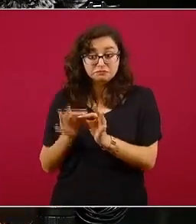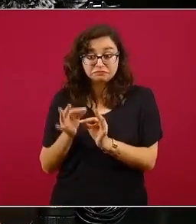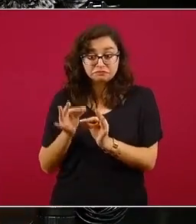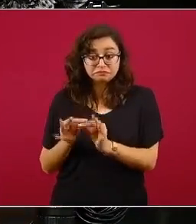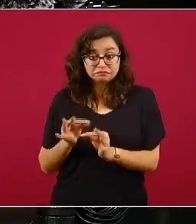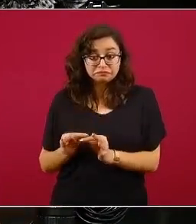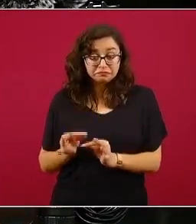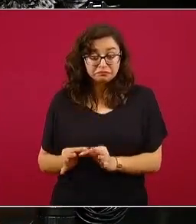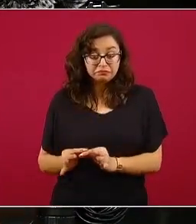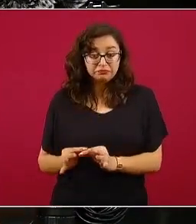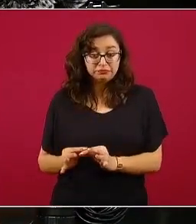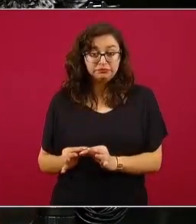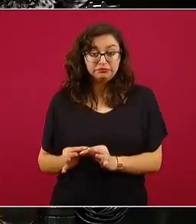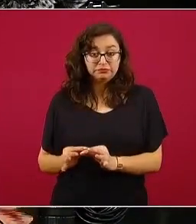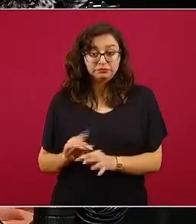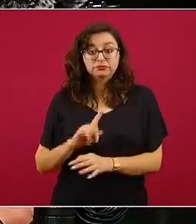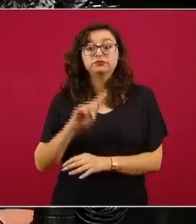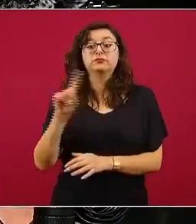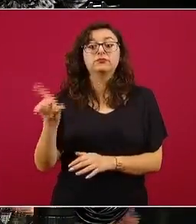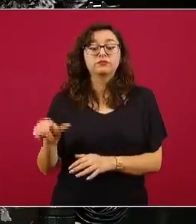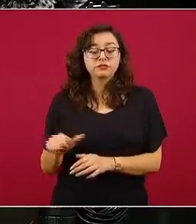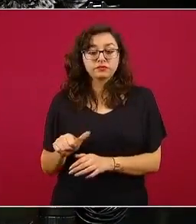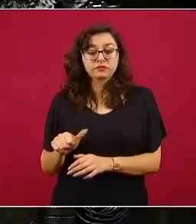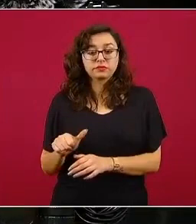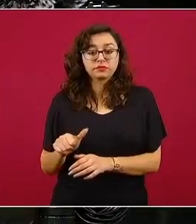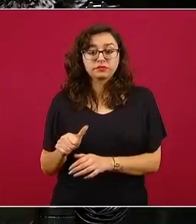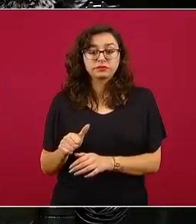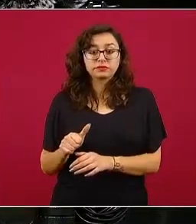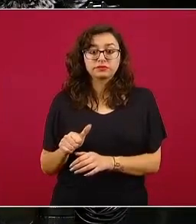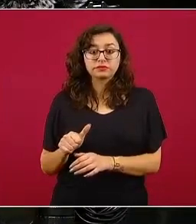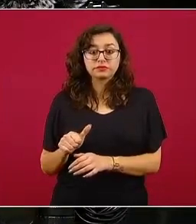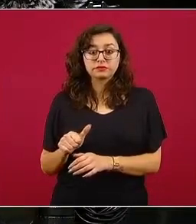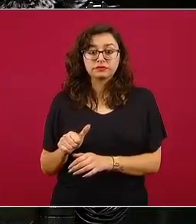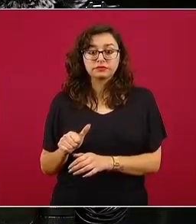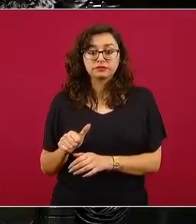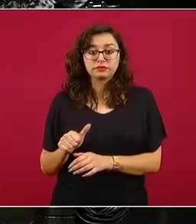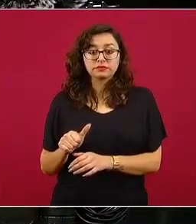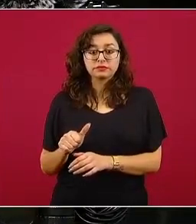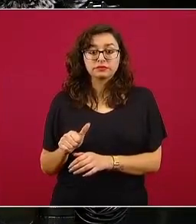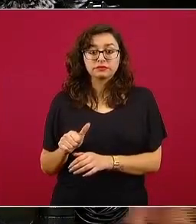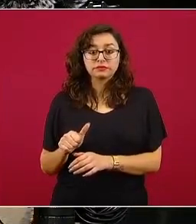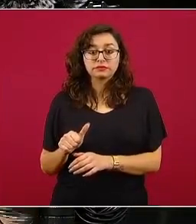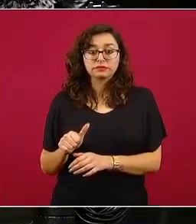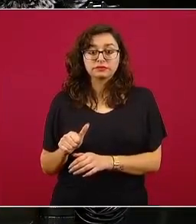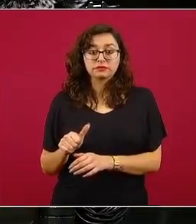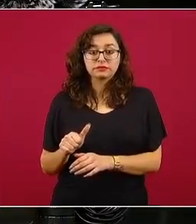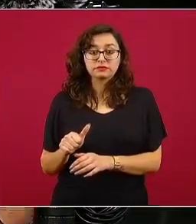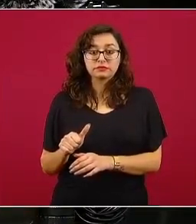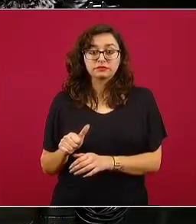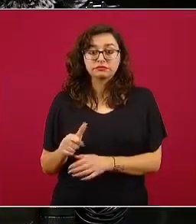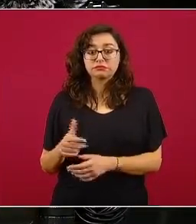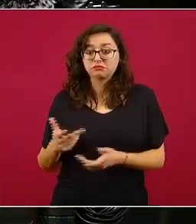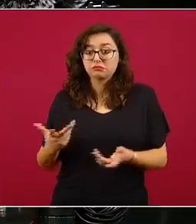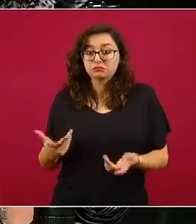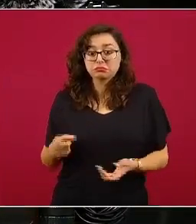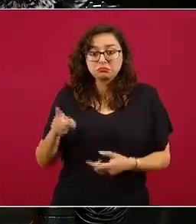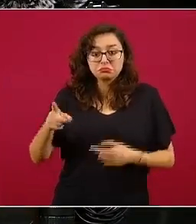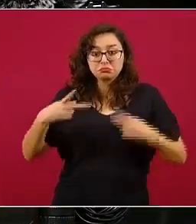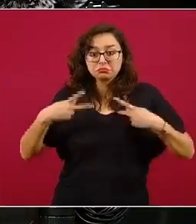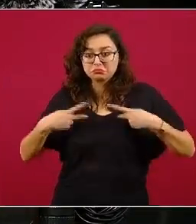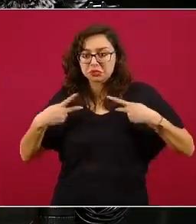protocolo o la forma en la que se debe dirigir en su casa, socialmente? Ya no vamos a